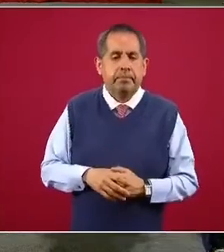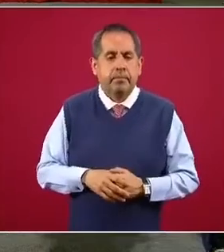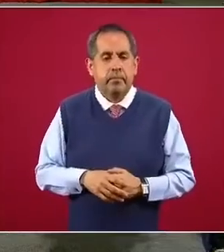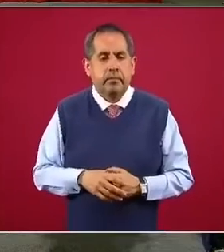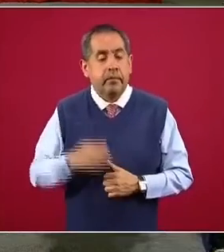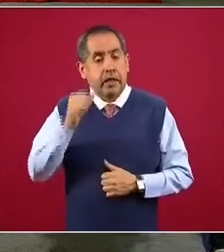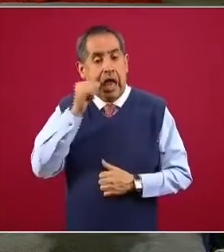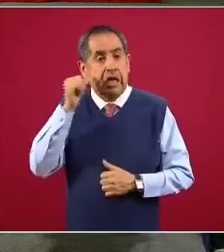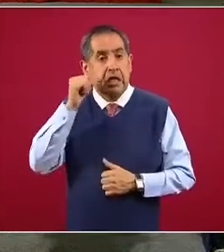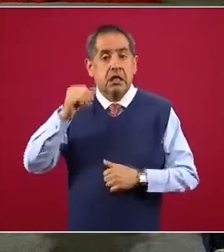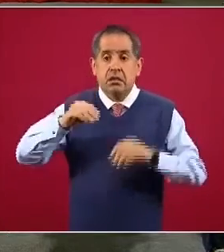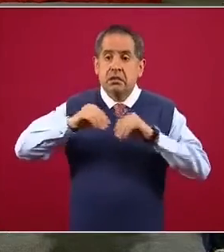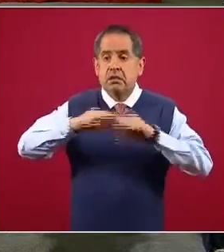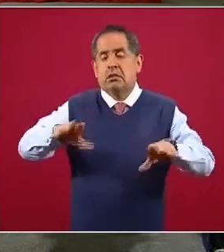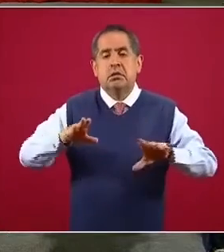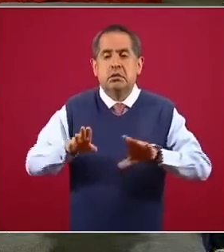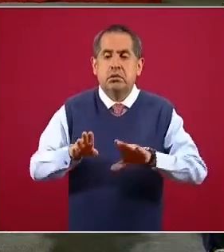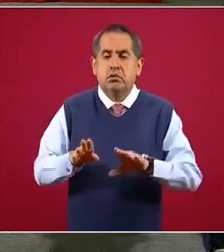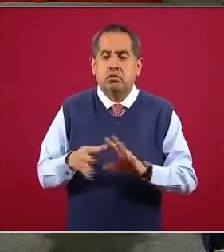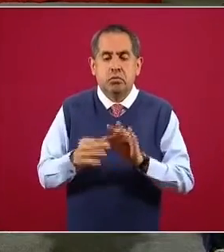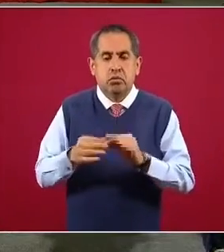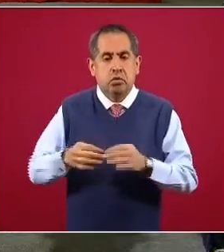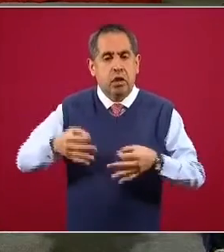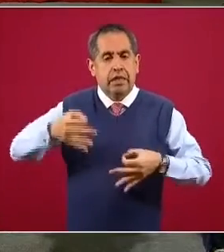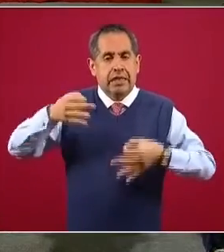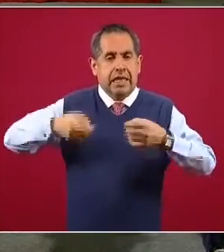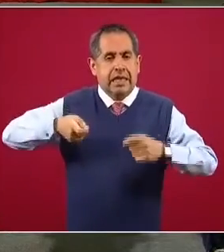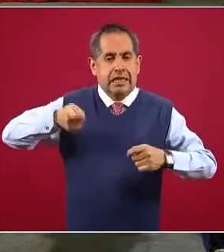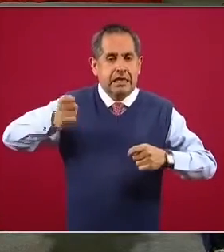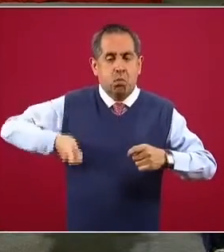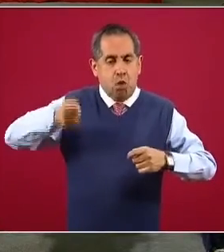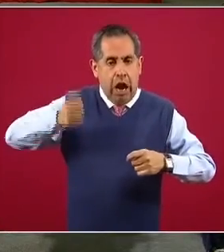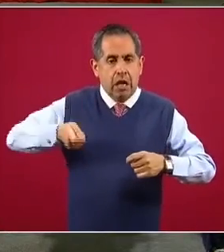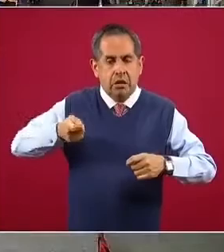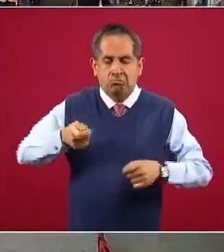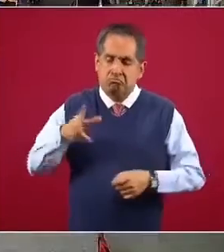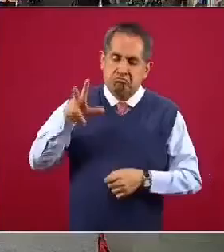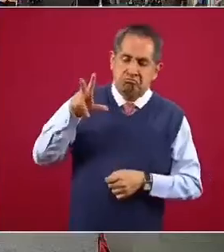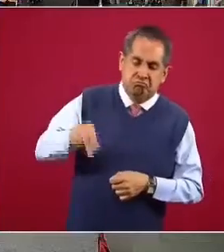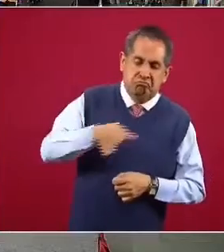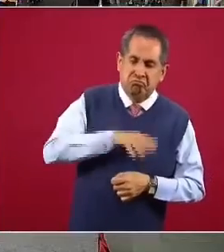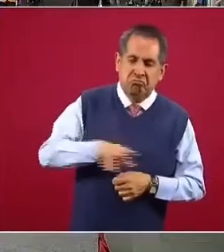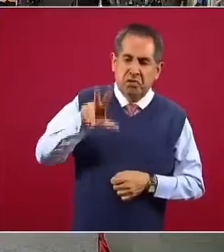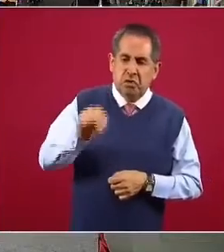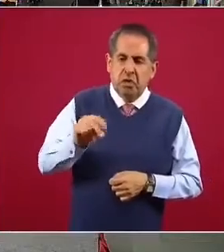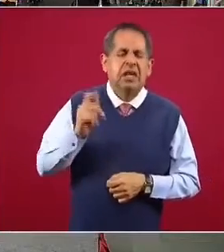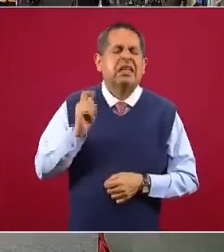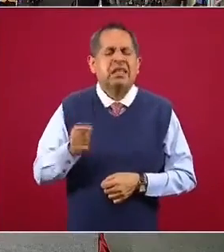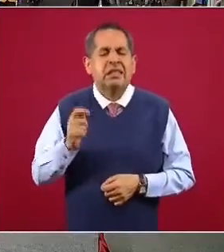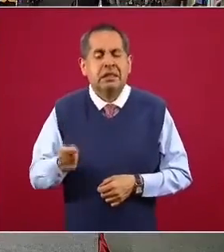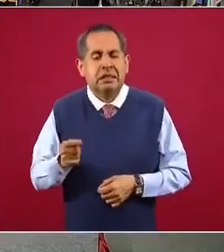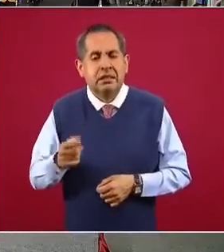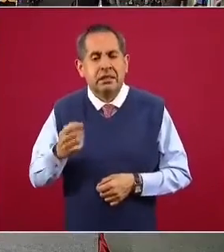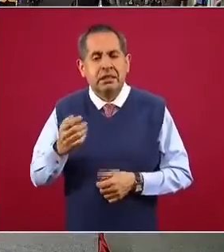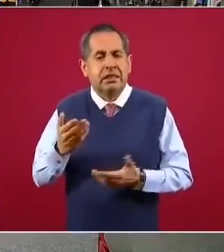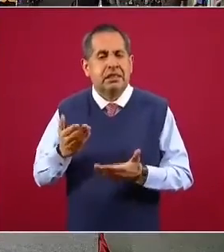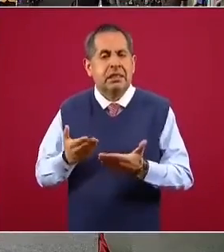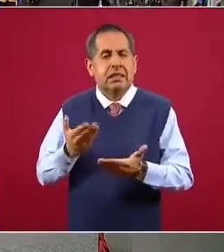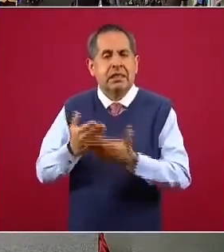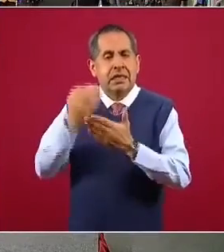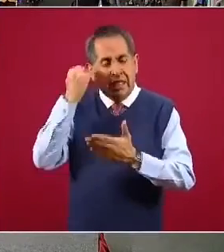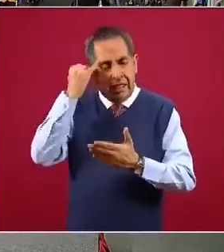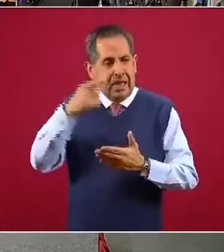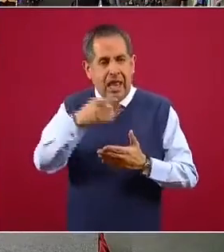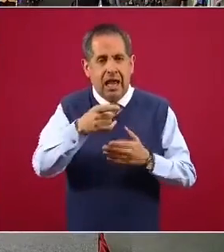de ayer se dio a conocer por parte de un tribunal el rechazo de esta posposición que estaban buscando los industriales